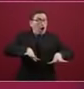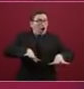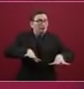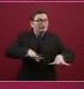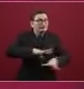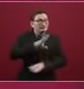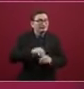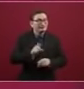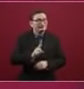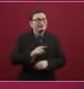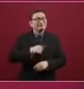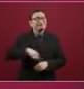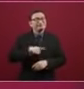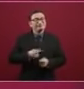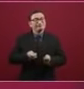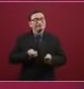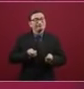Hay